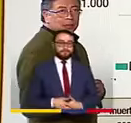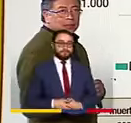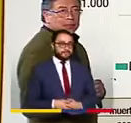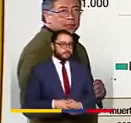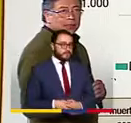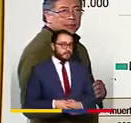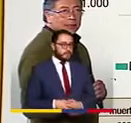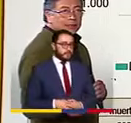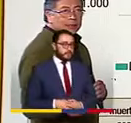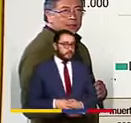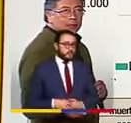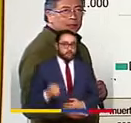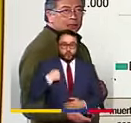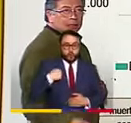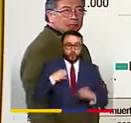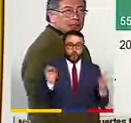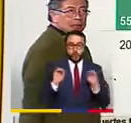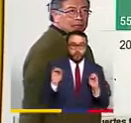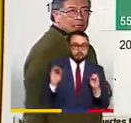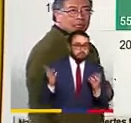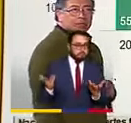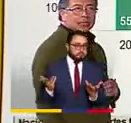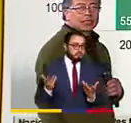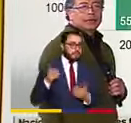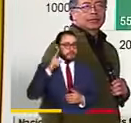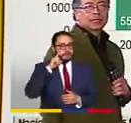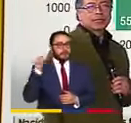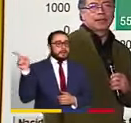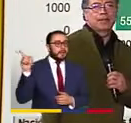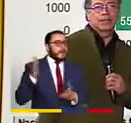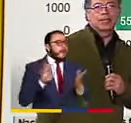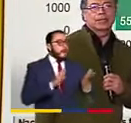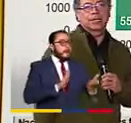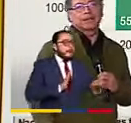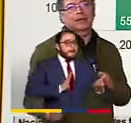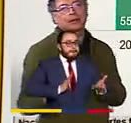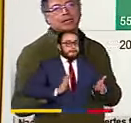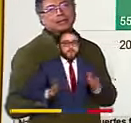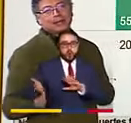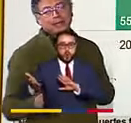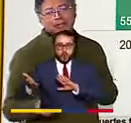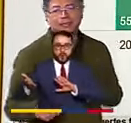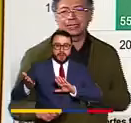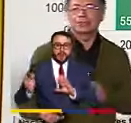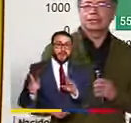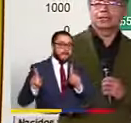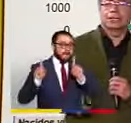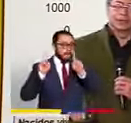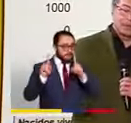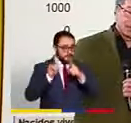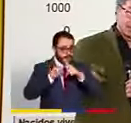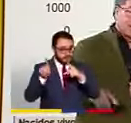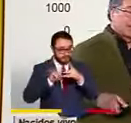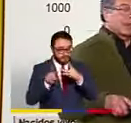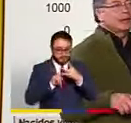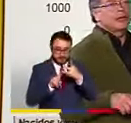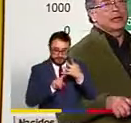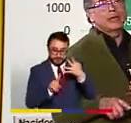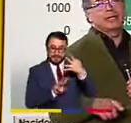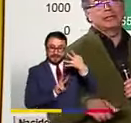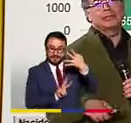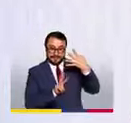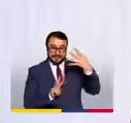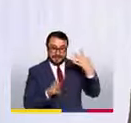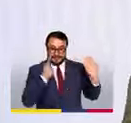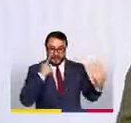Lo hago yo, lo hacen ahí. Esta es la tasa de mortalidad perinatal, pero la semana 33, para comparar lo